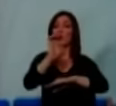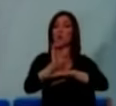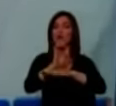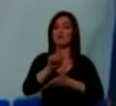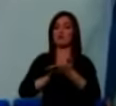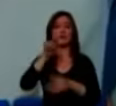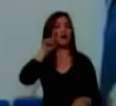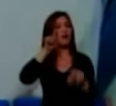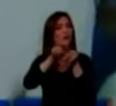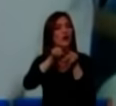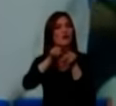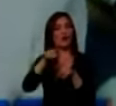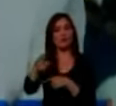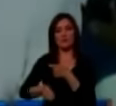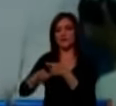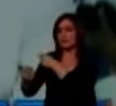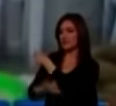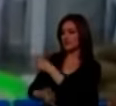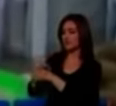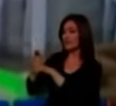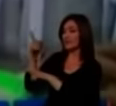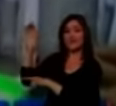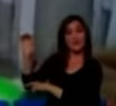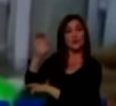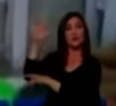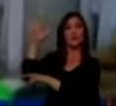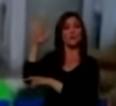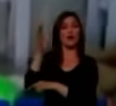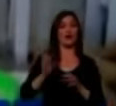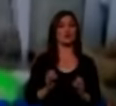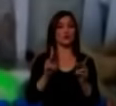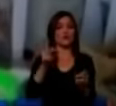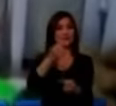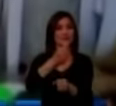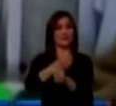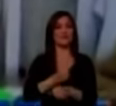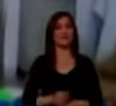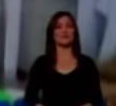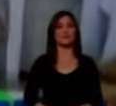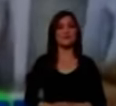la firma del acuerdo comercial con la Unión Europea en la generación de empleos.